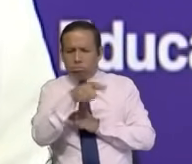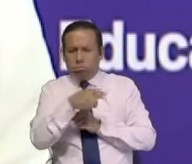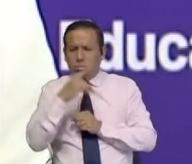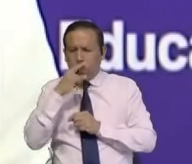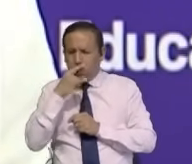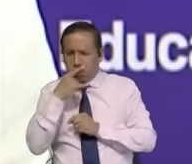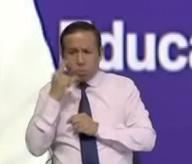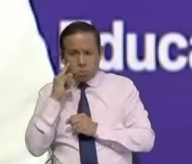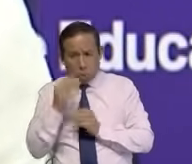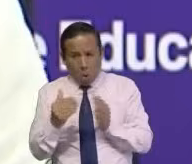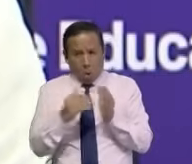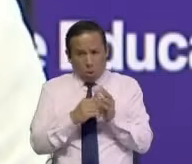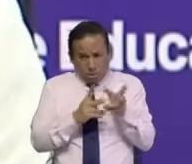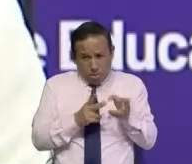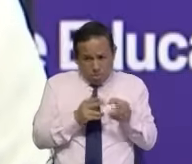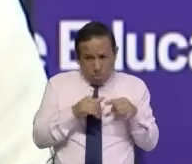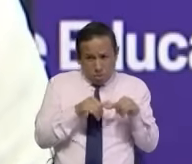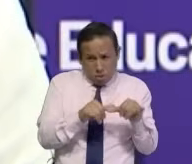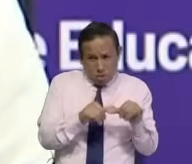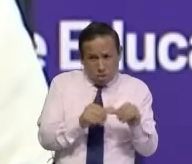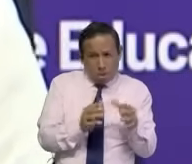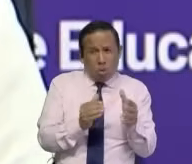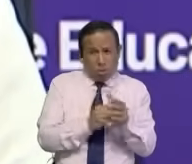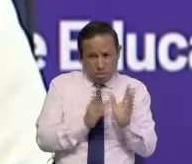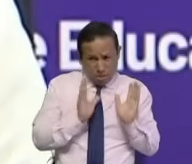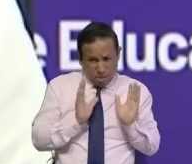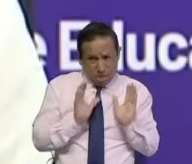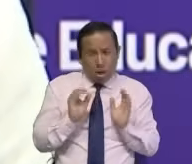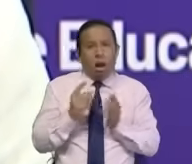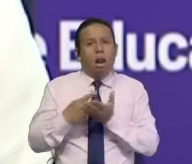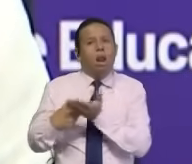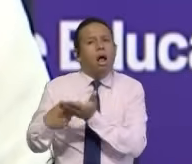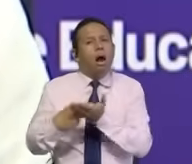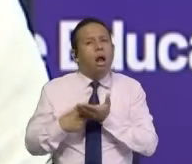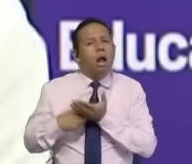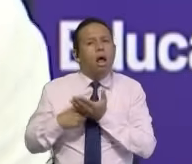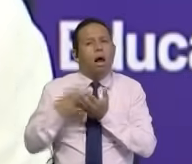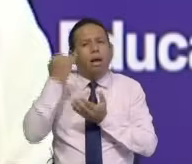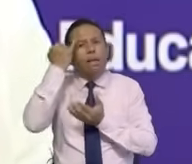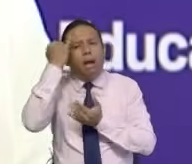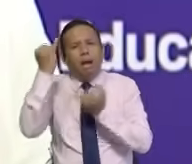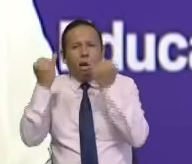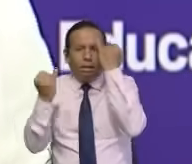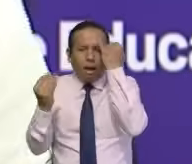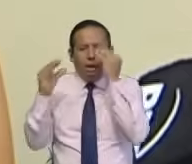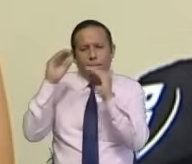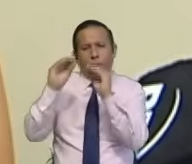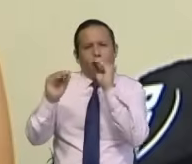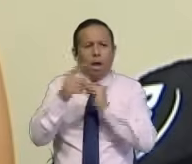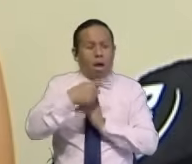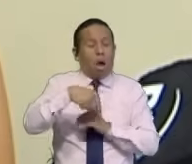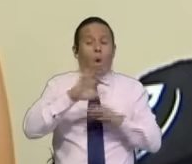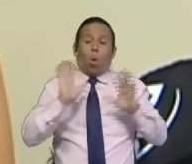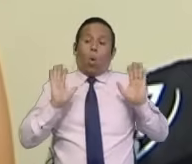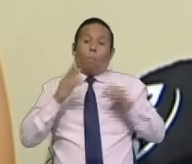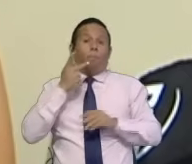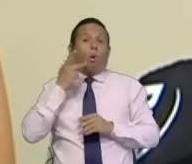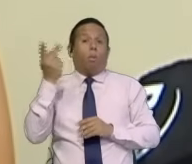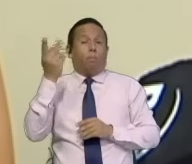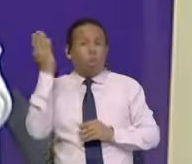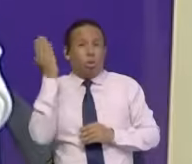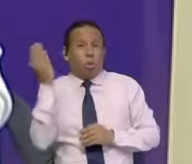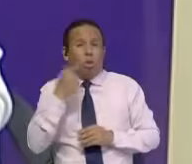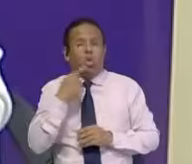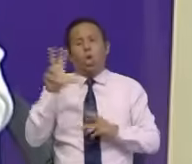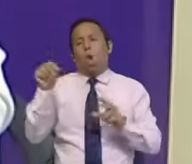repetir, bueno, pero ya es una decisión consensuada con otros criterios, no solo por una calificación. Para la autoridad educativa